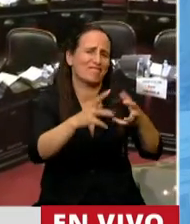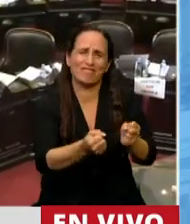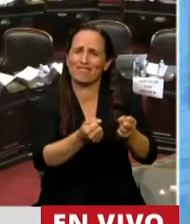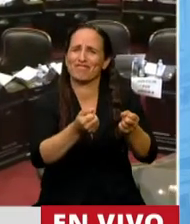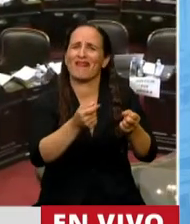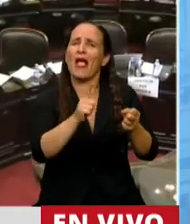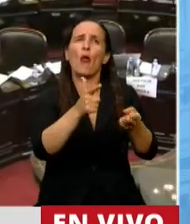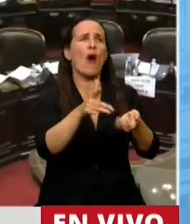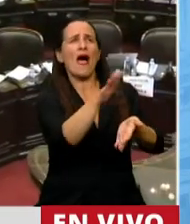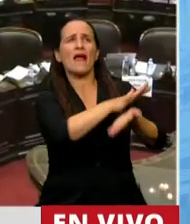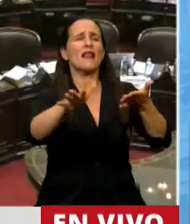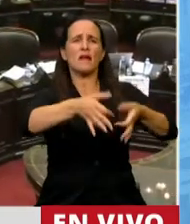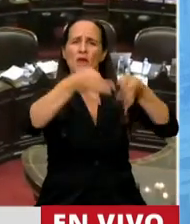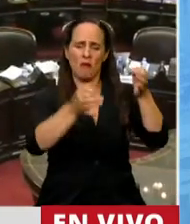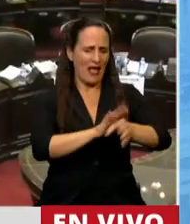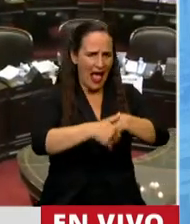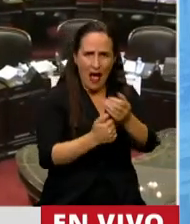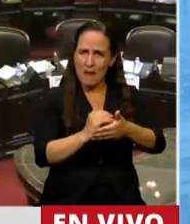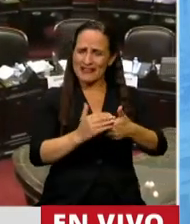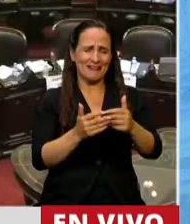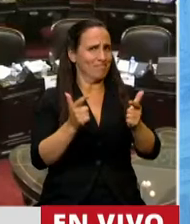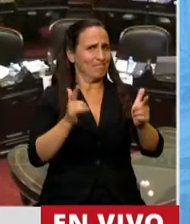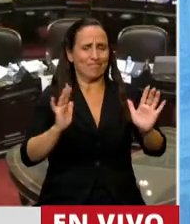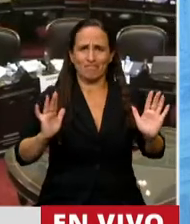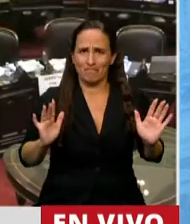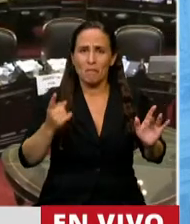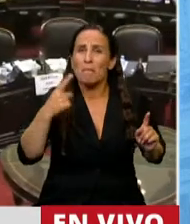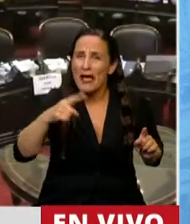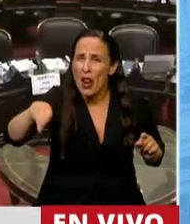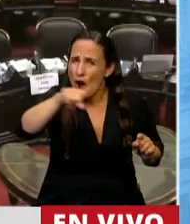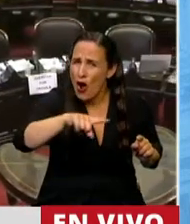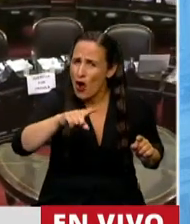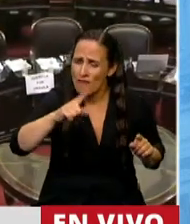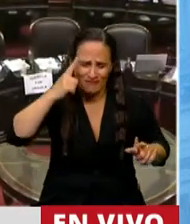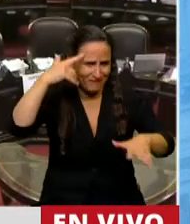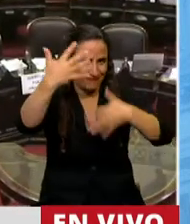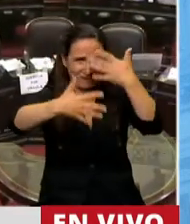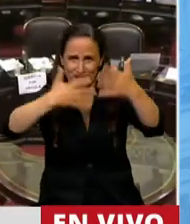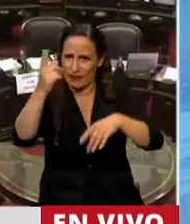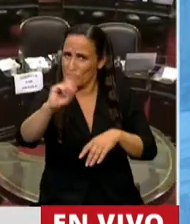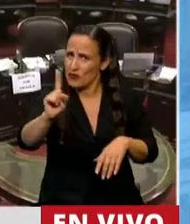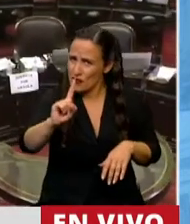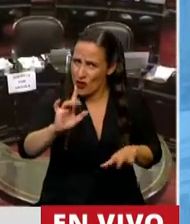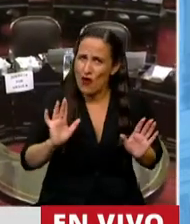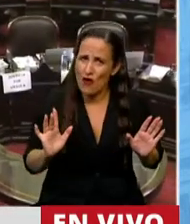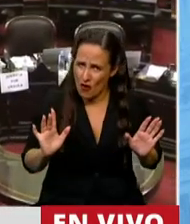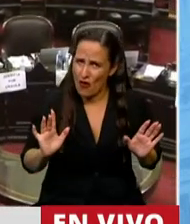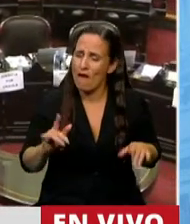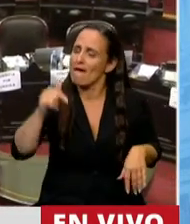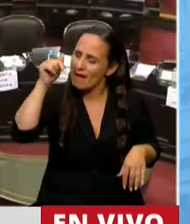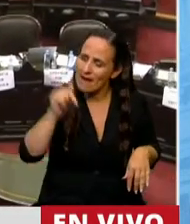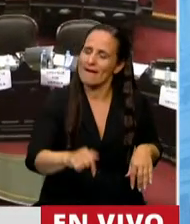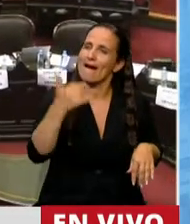de imparcialidad. Pero que nadie se equivoque, que nadie se confunda, señora diputada. El Laufer en la